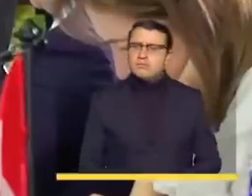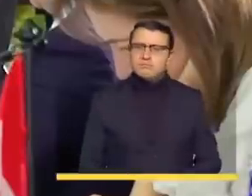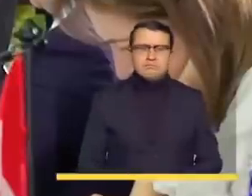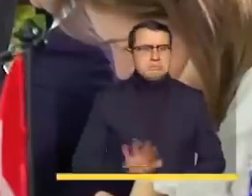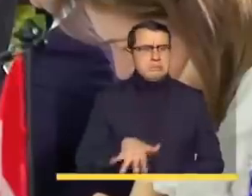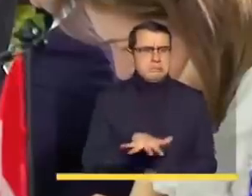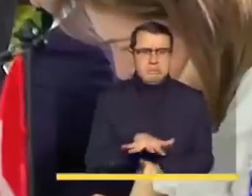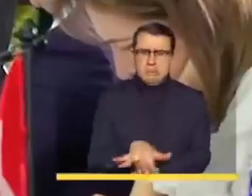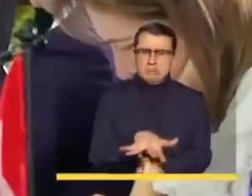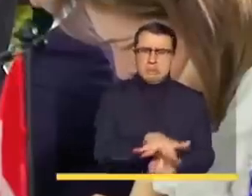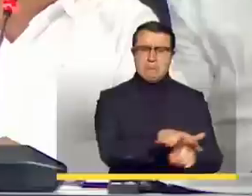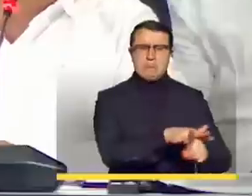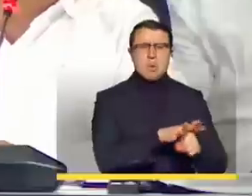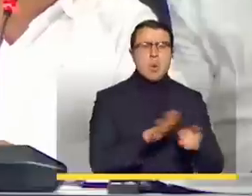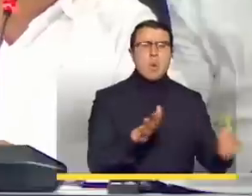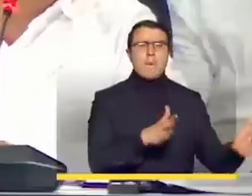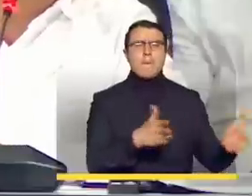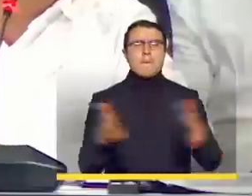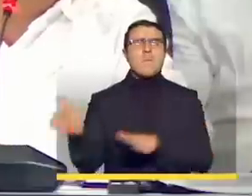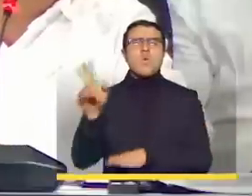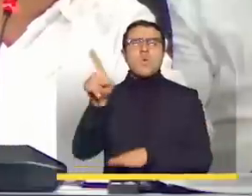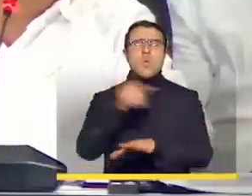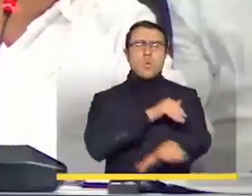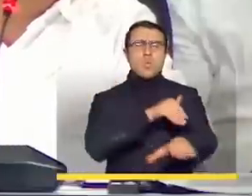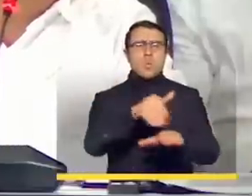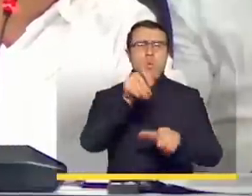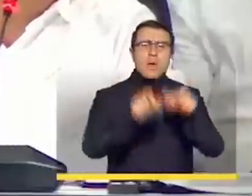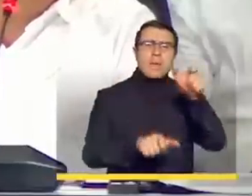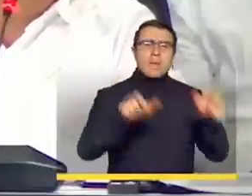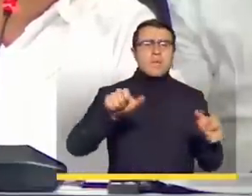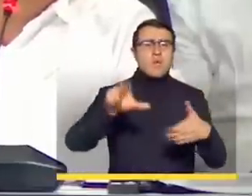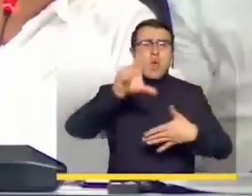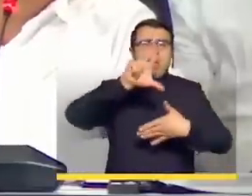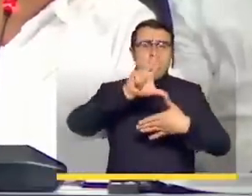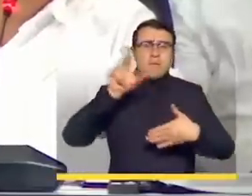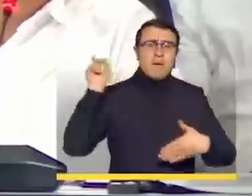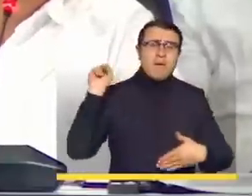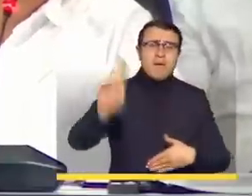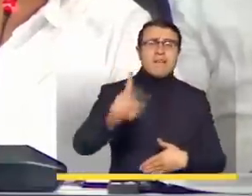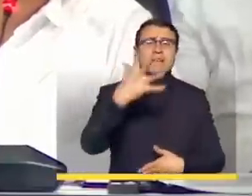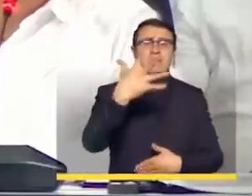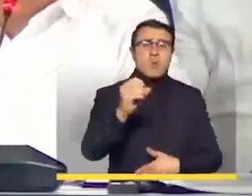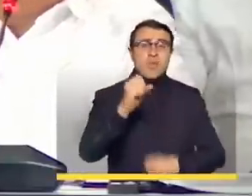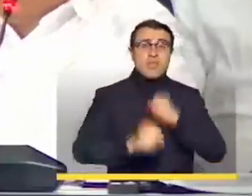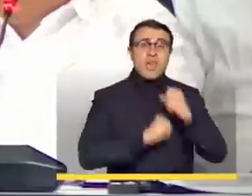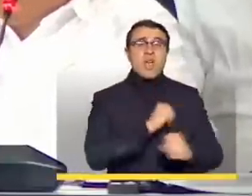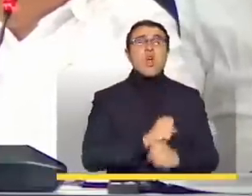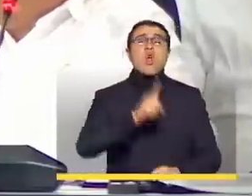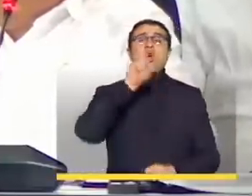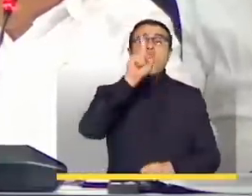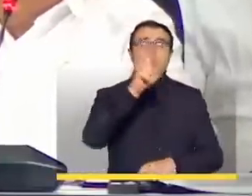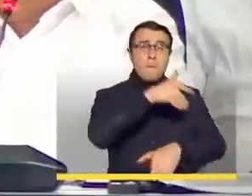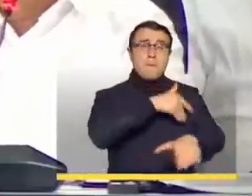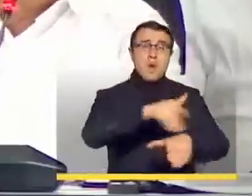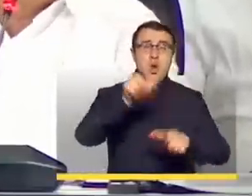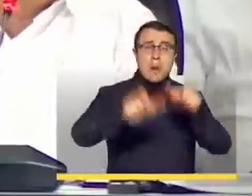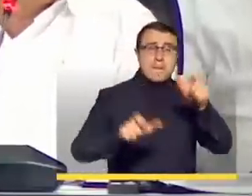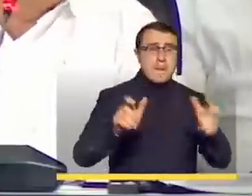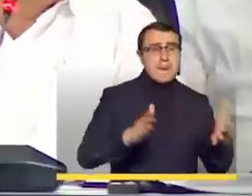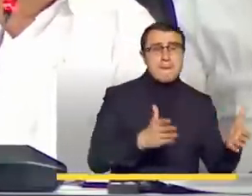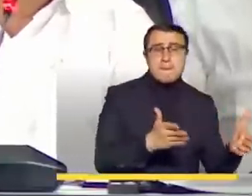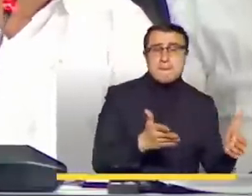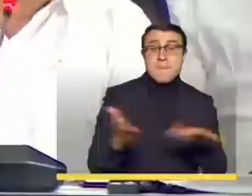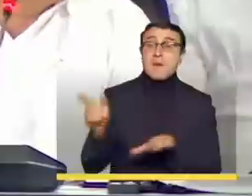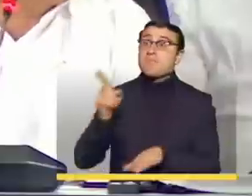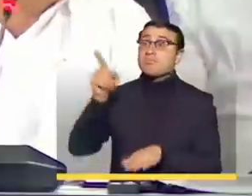efecto es que murieron 1 millón de latinoamericanos en estos 50 años. 1 millón. Y allá en